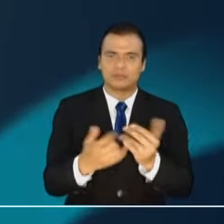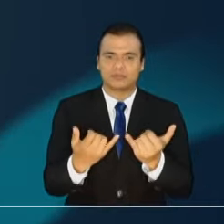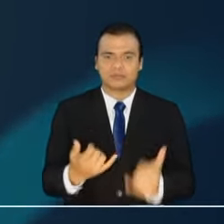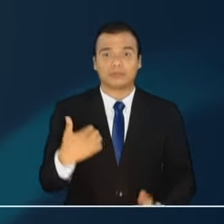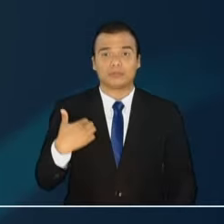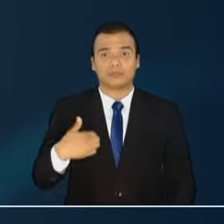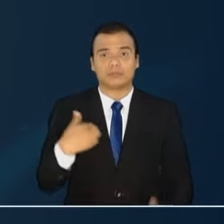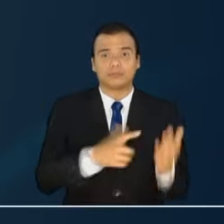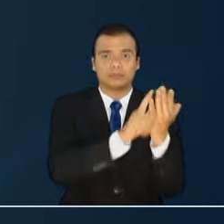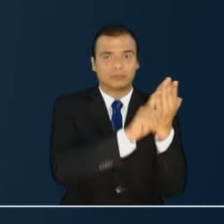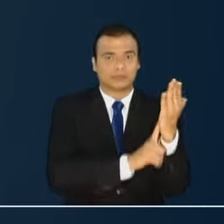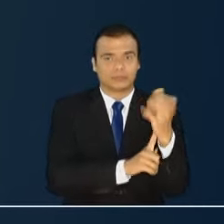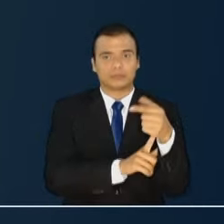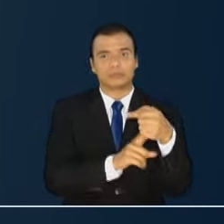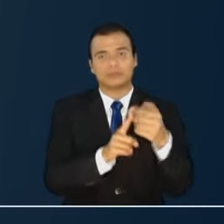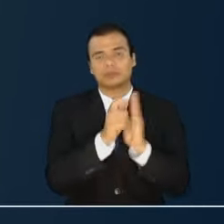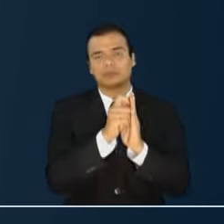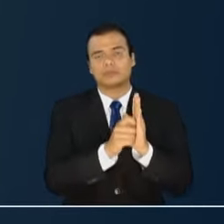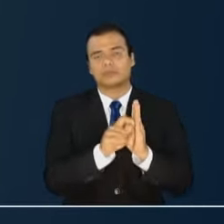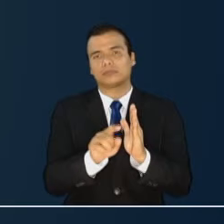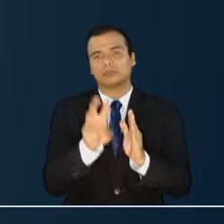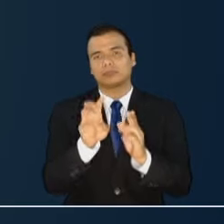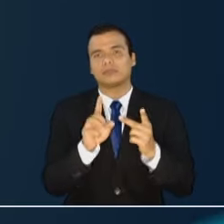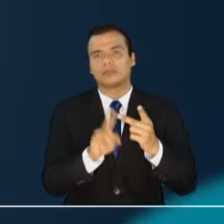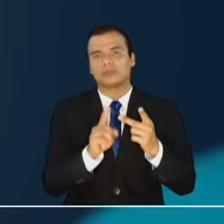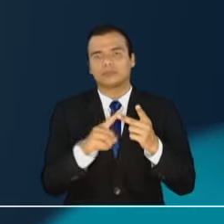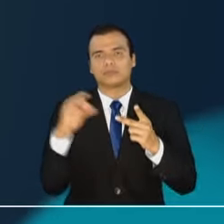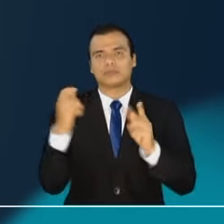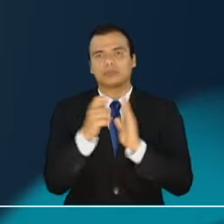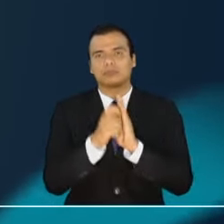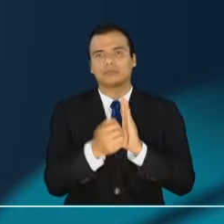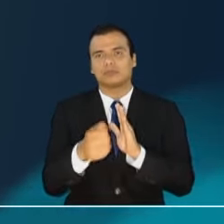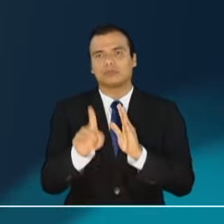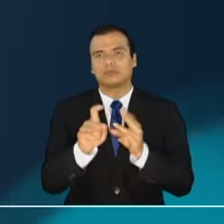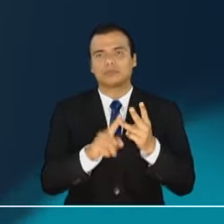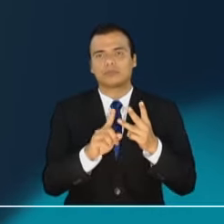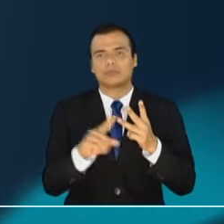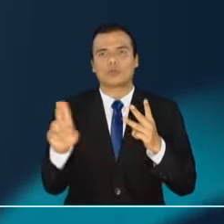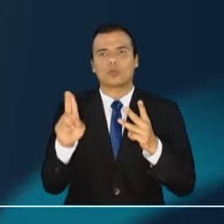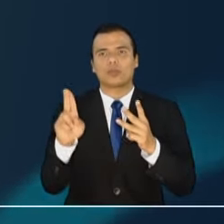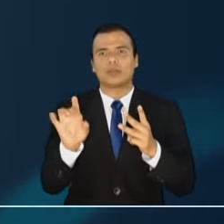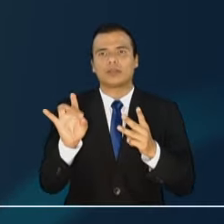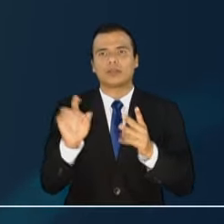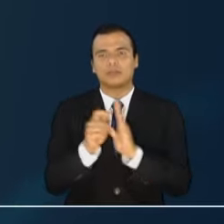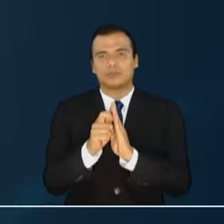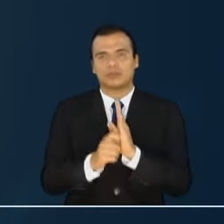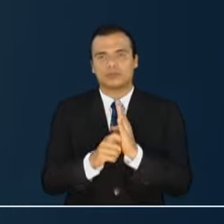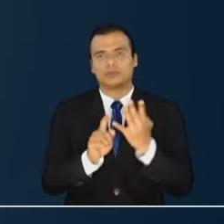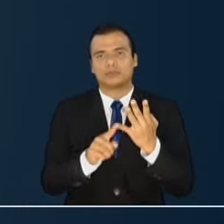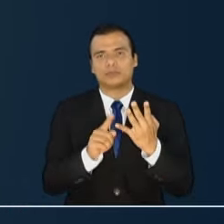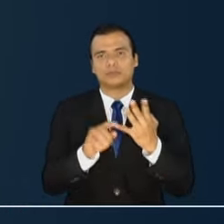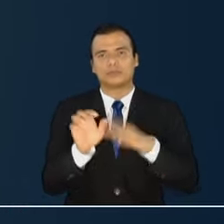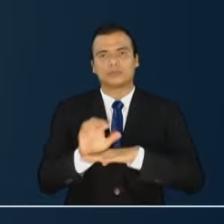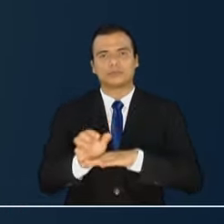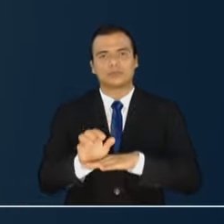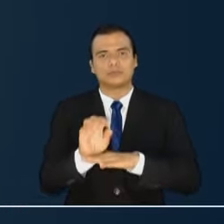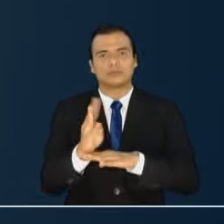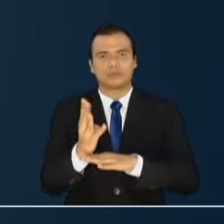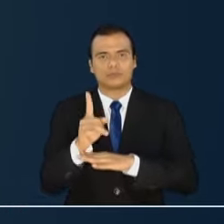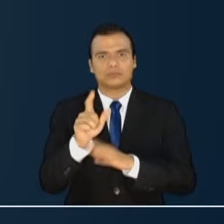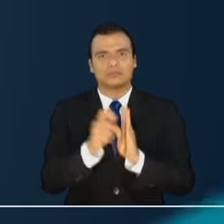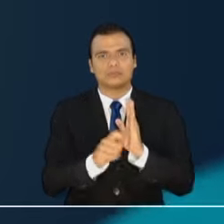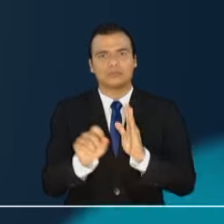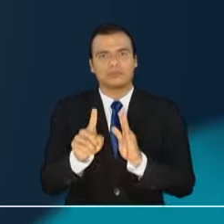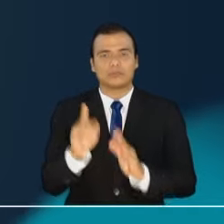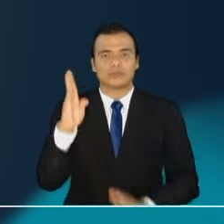18 puntos, segunda es Colombia con 16, Uruguay es tercera con 15 y Ecuador es cuarta con 11. Brasil y Venezuela tienen 10 puntos, quinta y